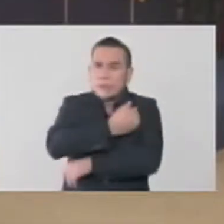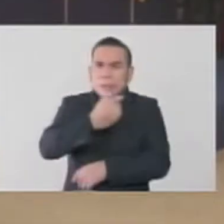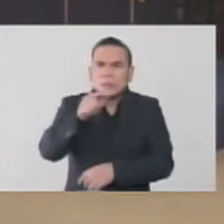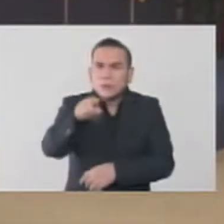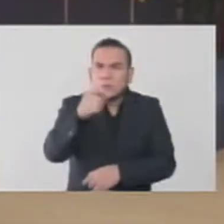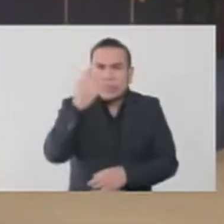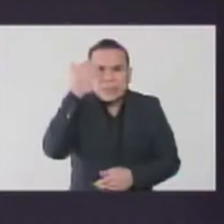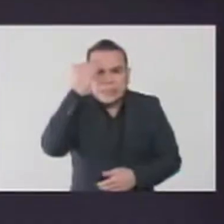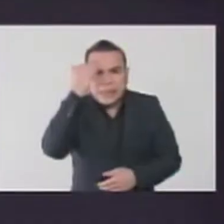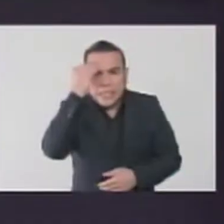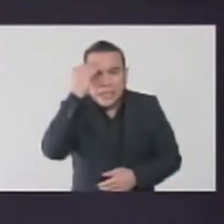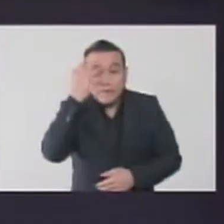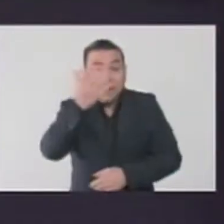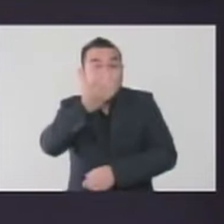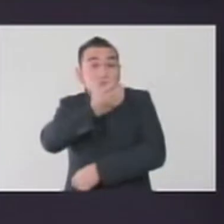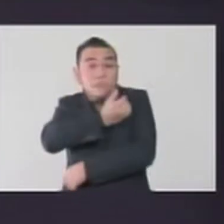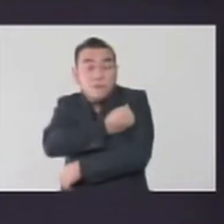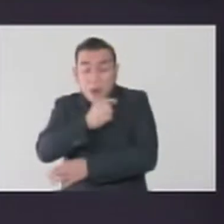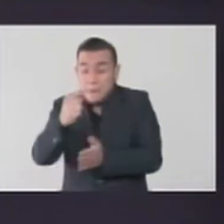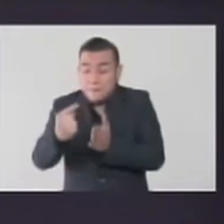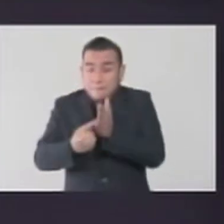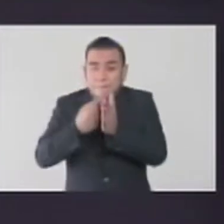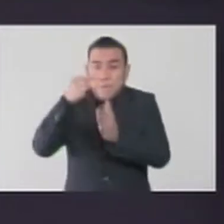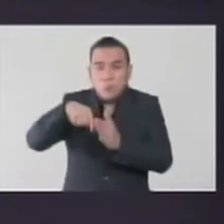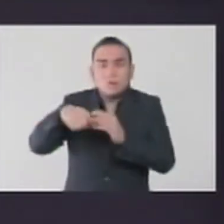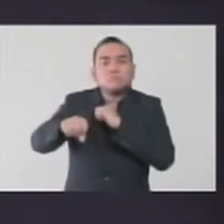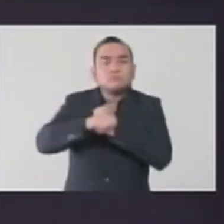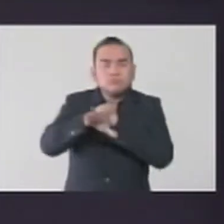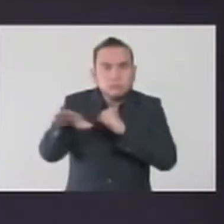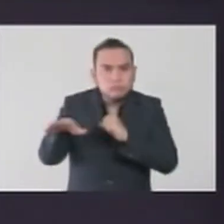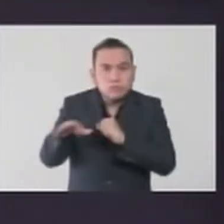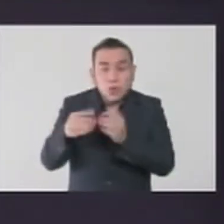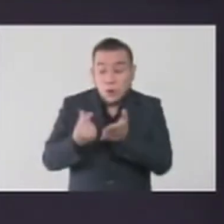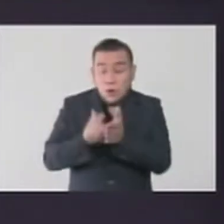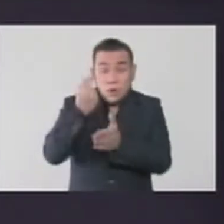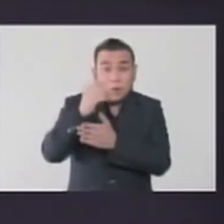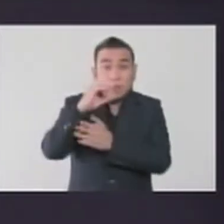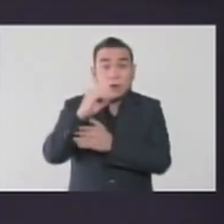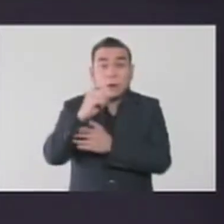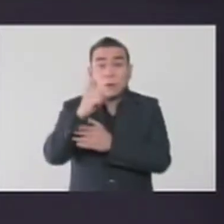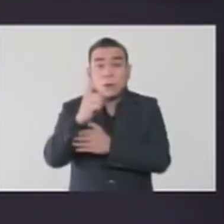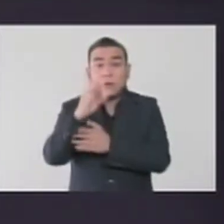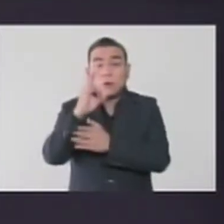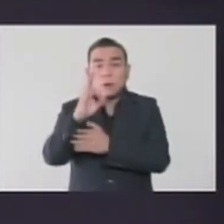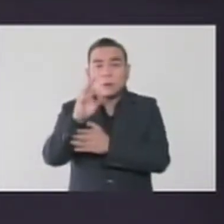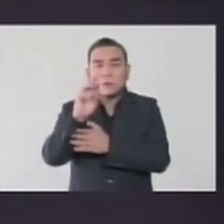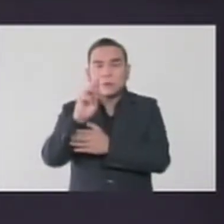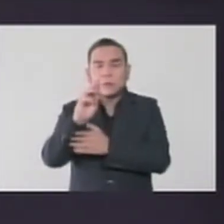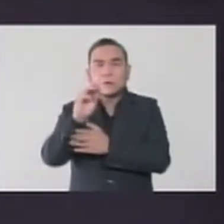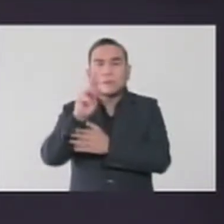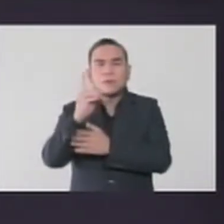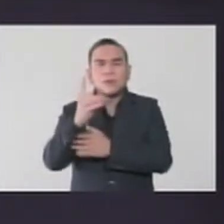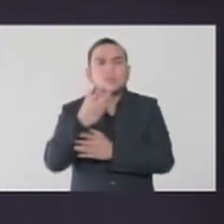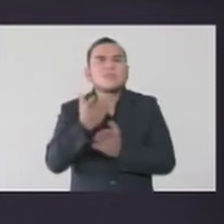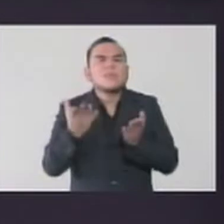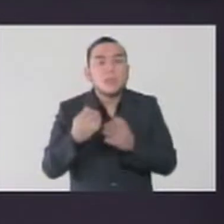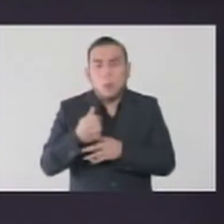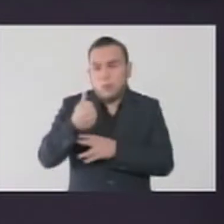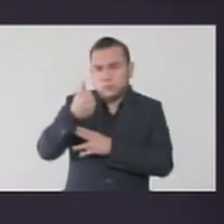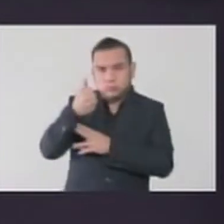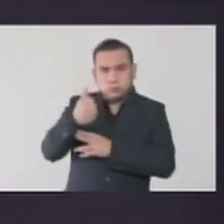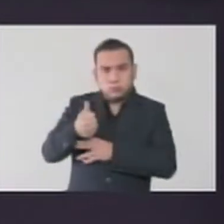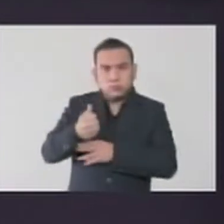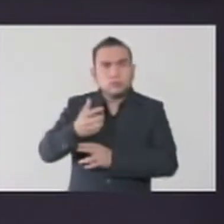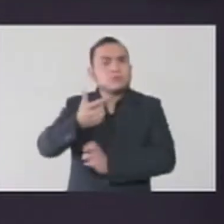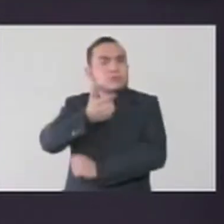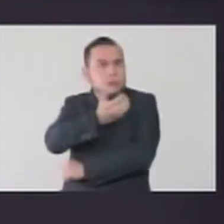que esta vacuna que es la primera que estamos anunciando la transgénica con la universidad de oxford es una excelente vacuna y promete